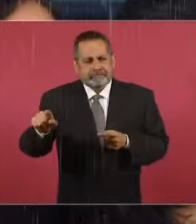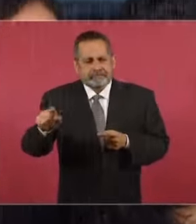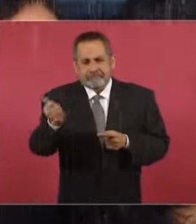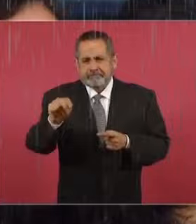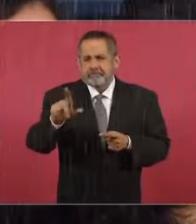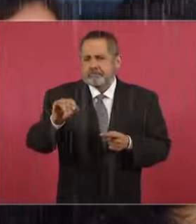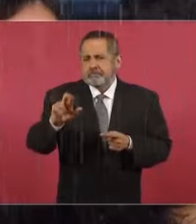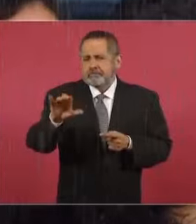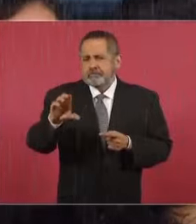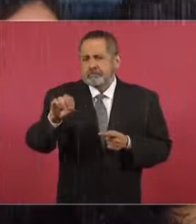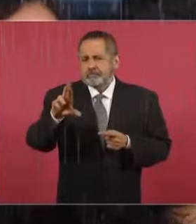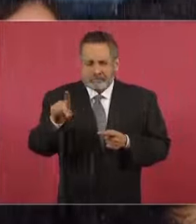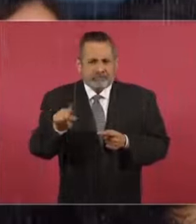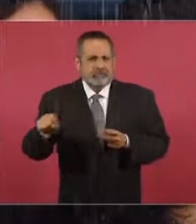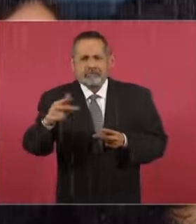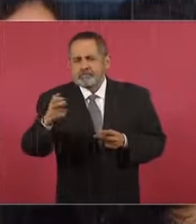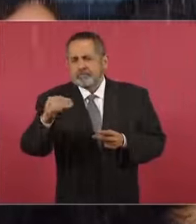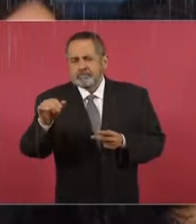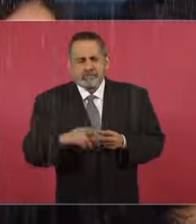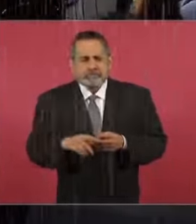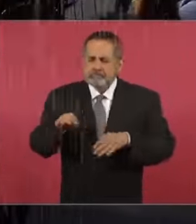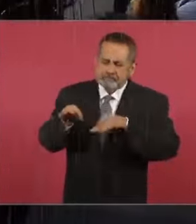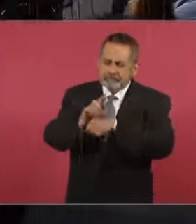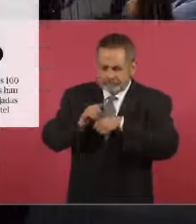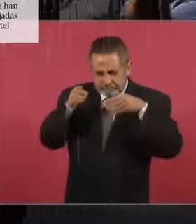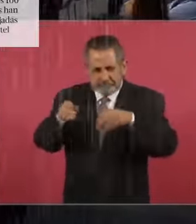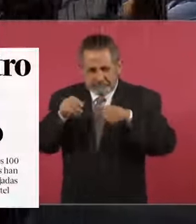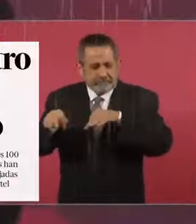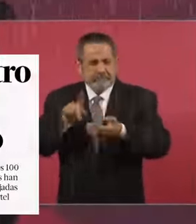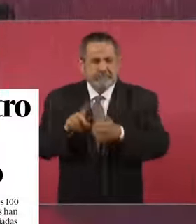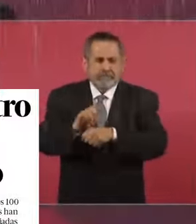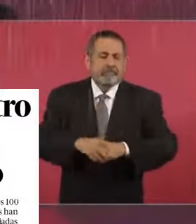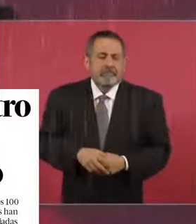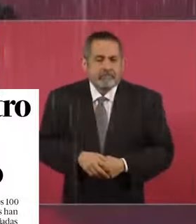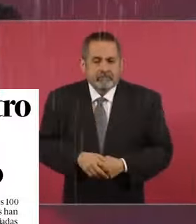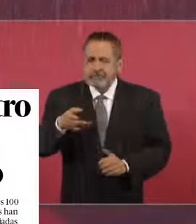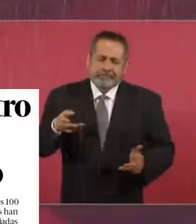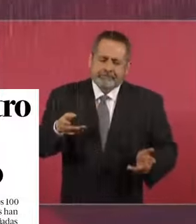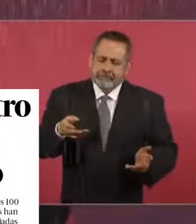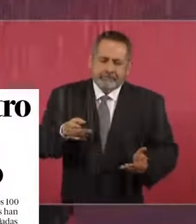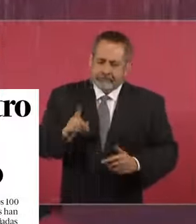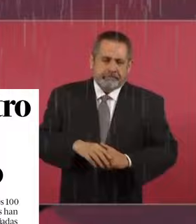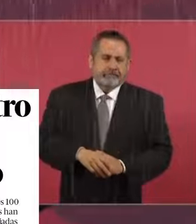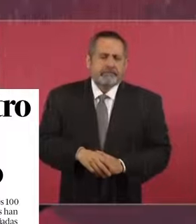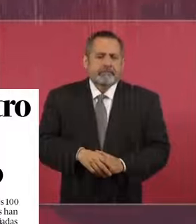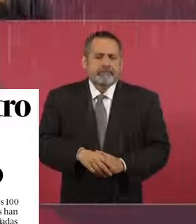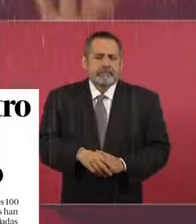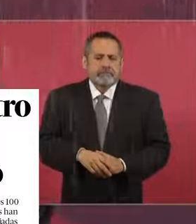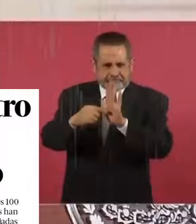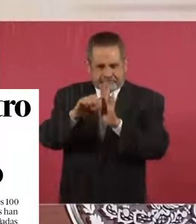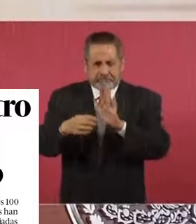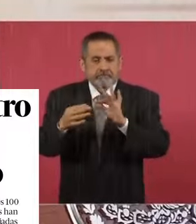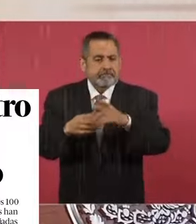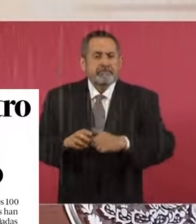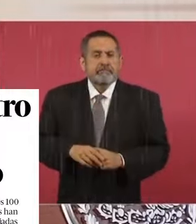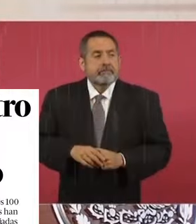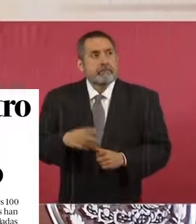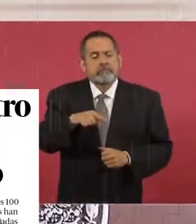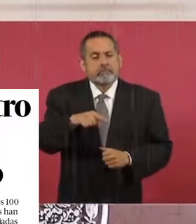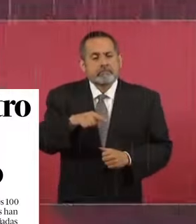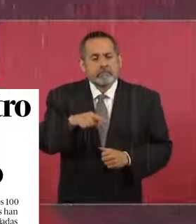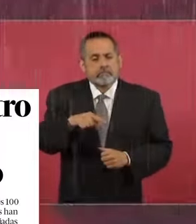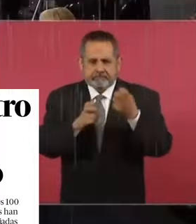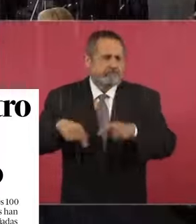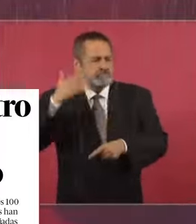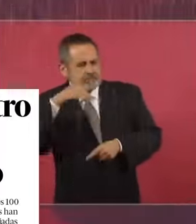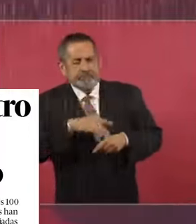San Luis Rio Colorado en Hermosillo estamos trabajando nada más que ya no es el tiempo no los autodefensas que durante el gobierno de